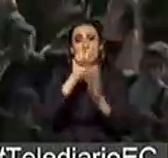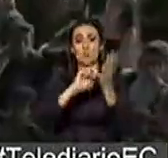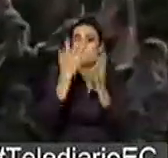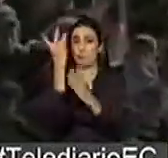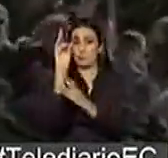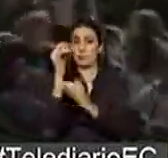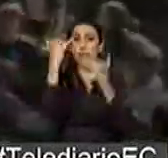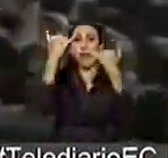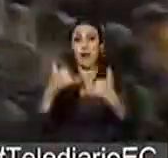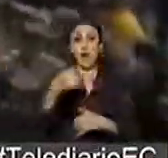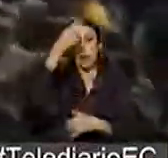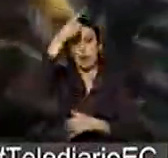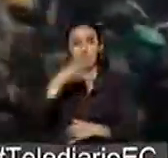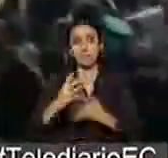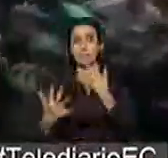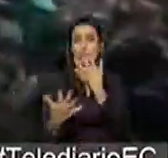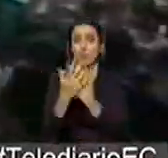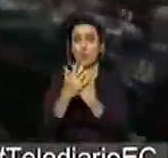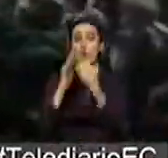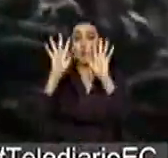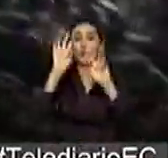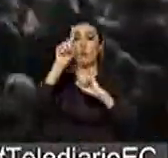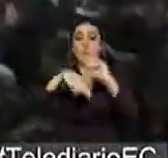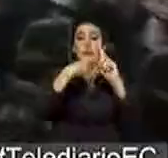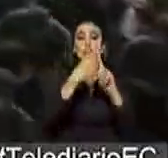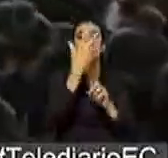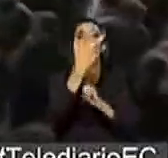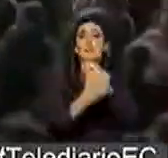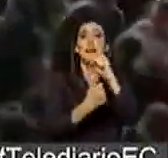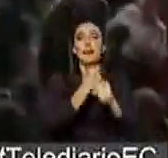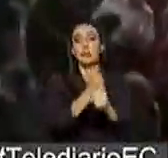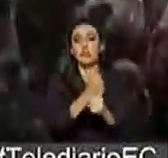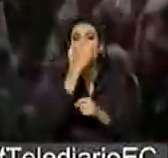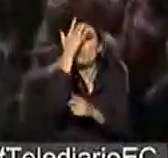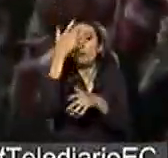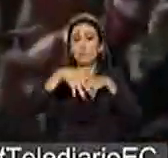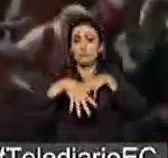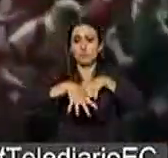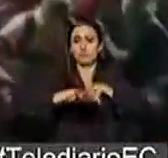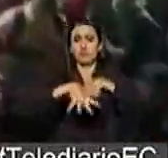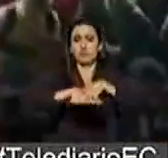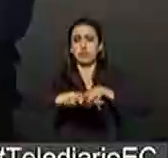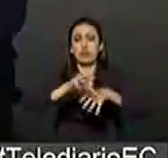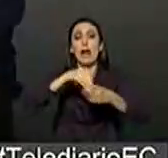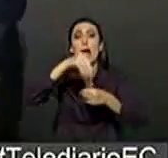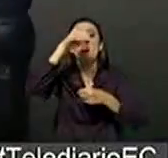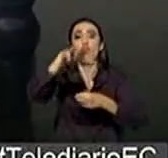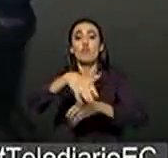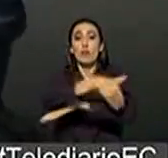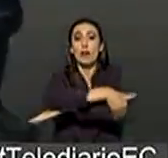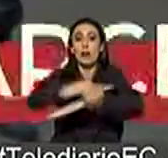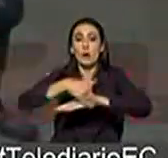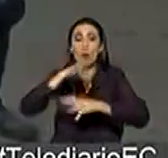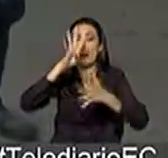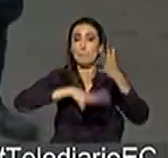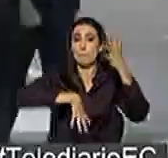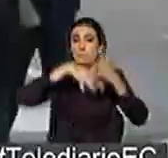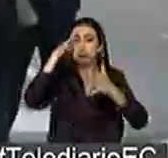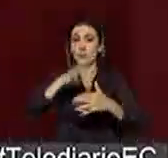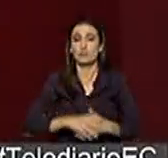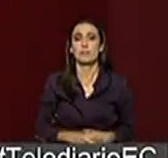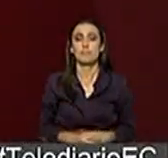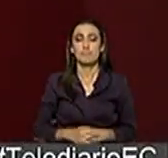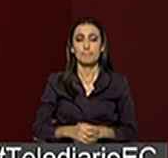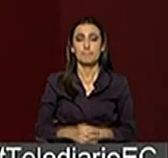penas de entre 9 y 13 años de prisión esto provocó manifestaciones en las principales calles de barcelona